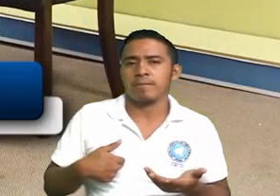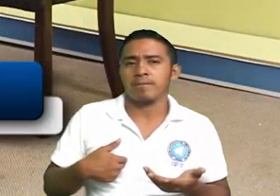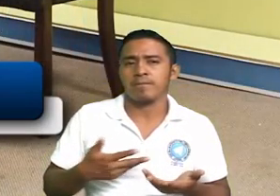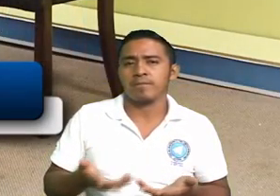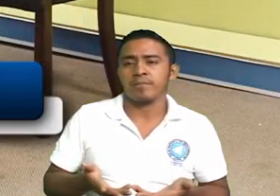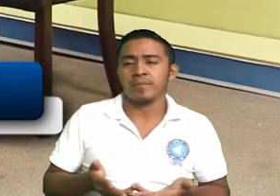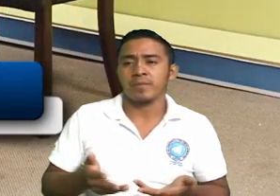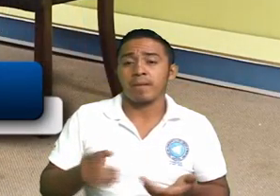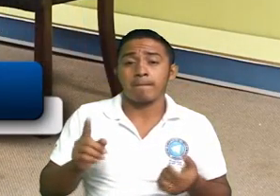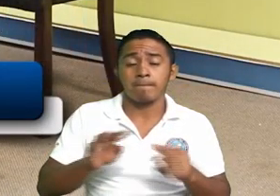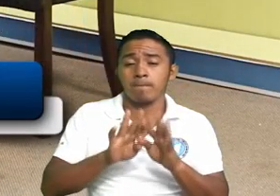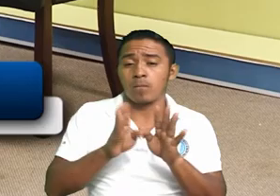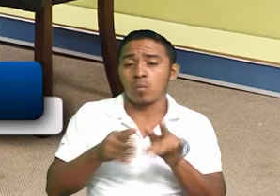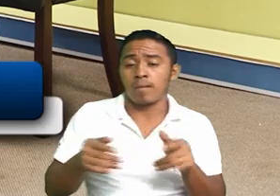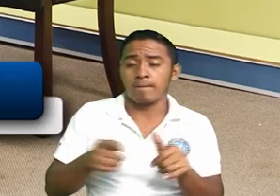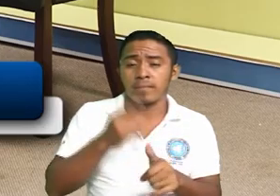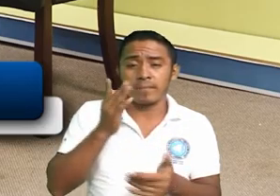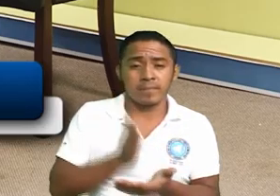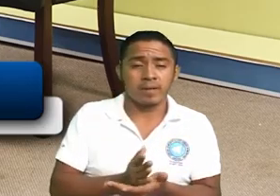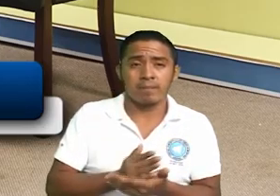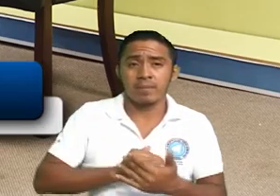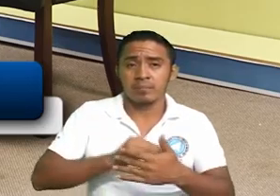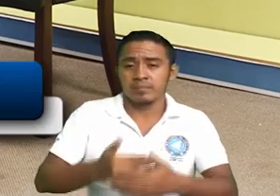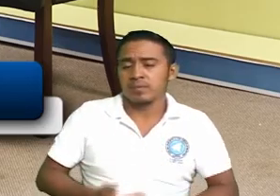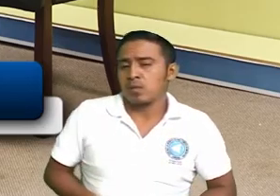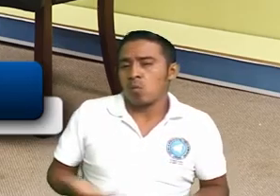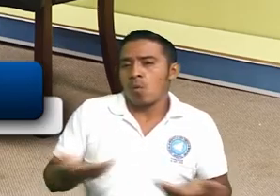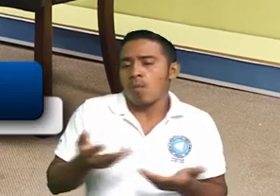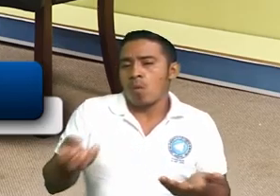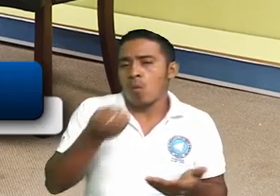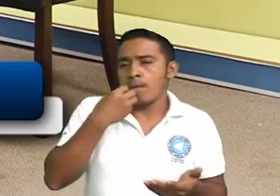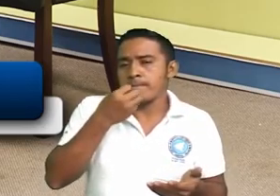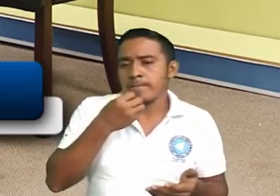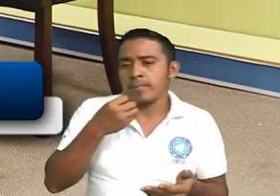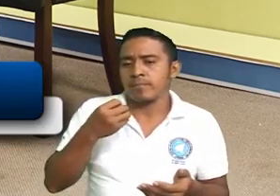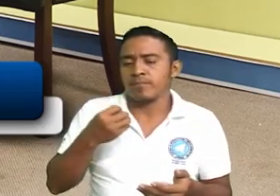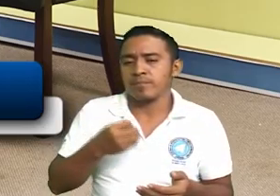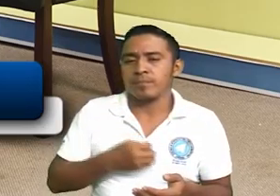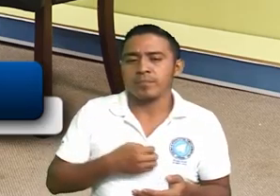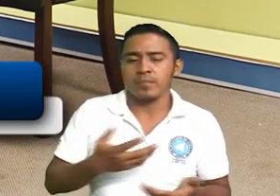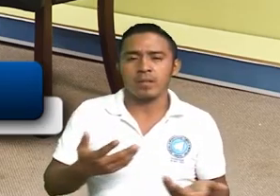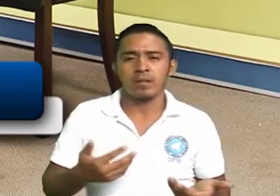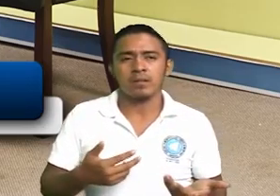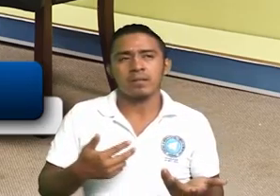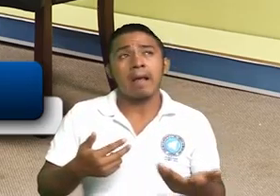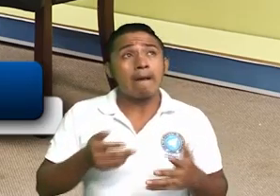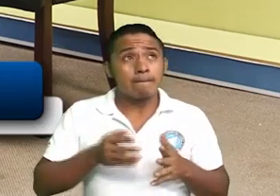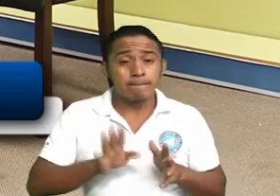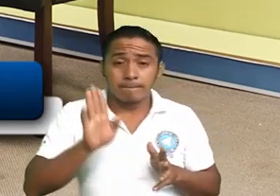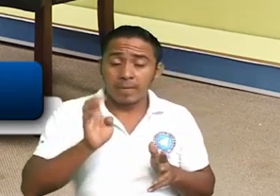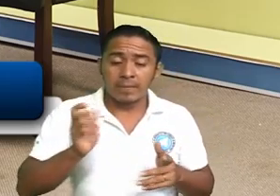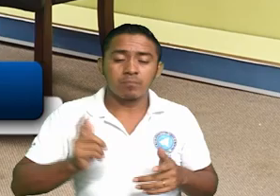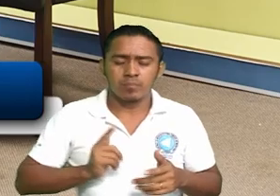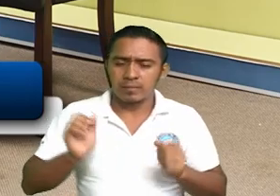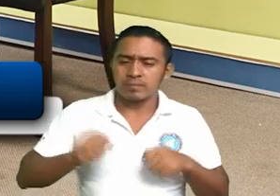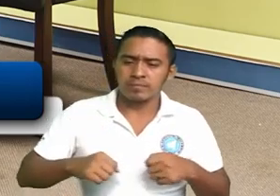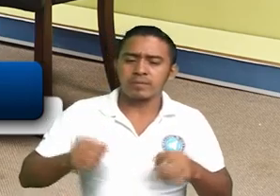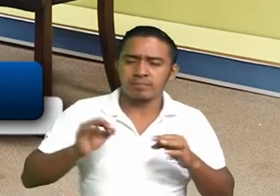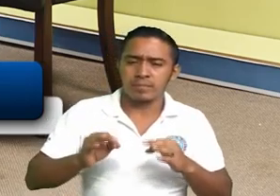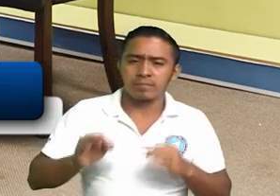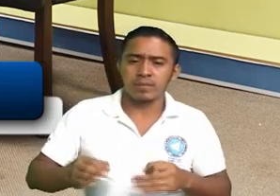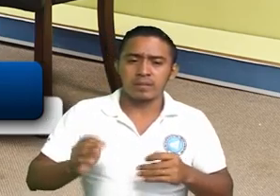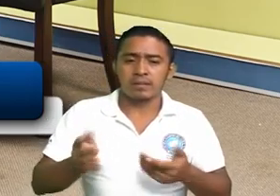pocas palabras, y hasta que ya ese pecho ya no da más leche en ese momento, pasarlo al siguiente pecho.